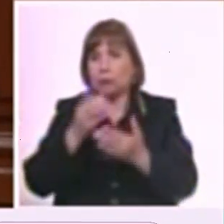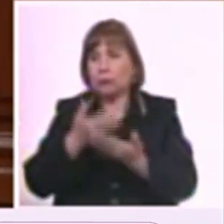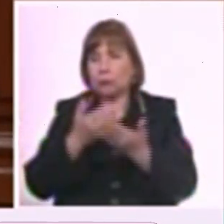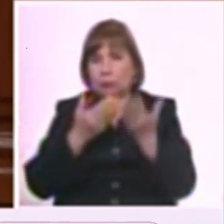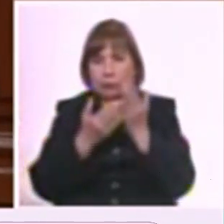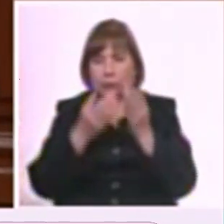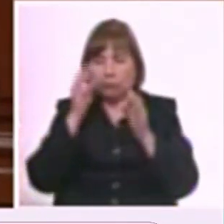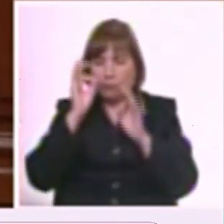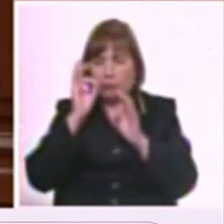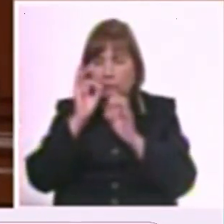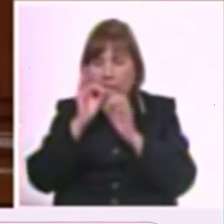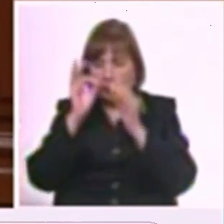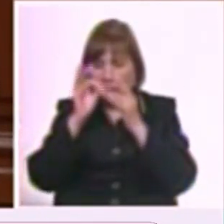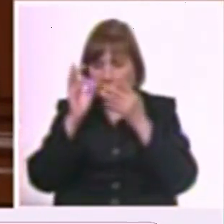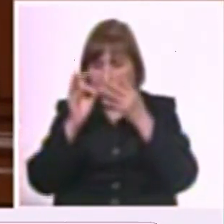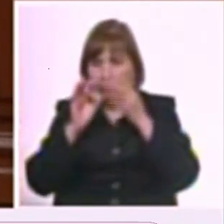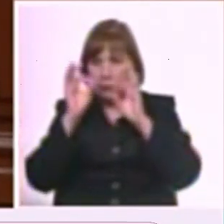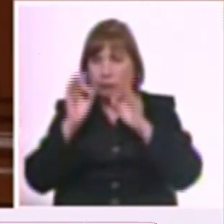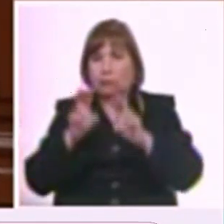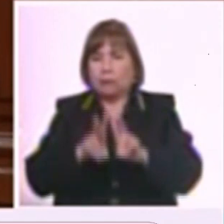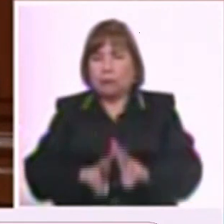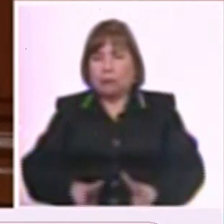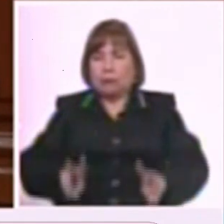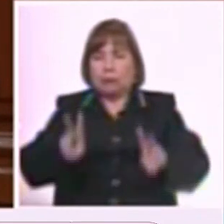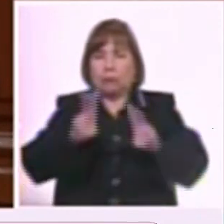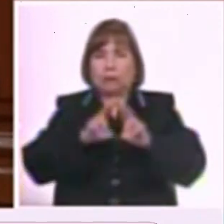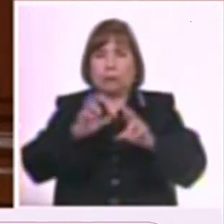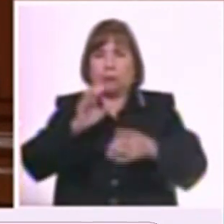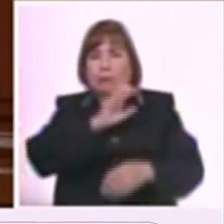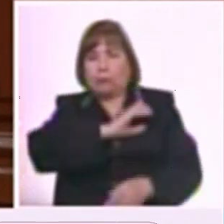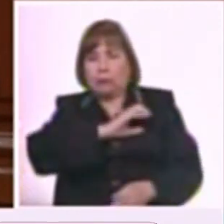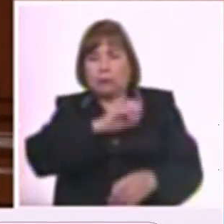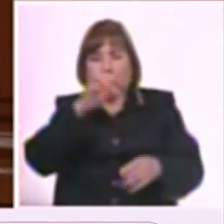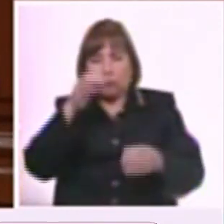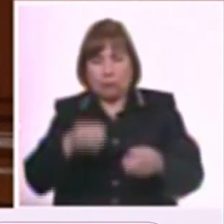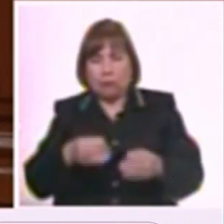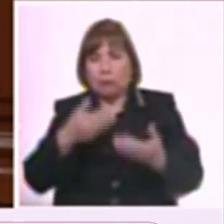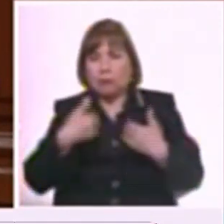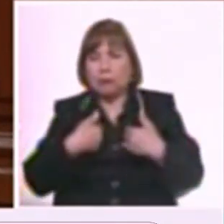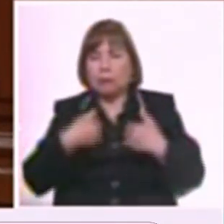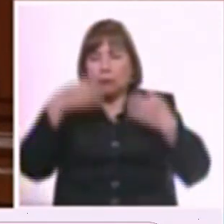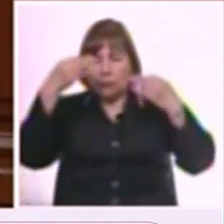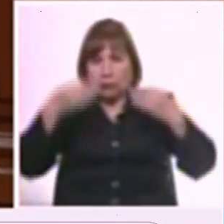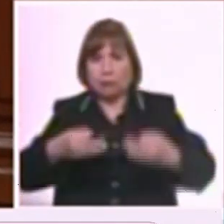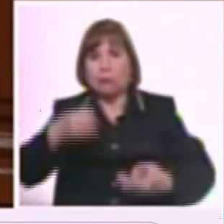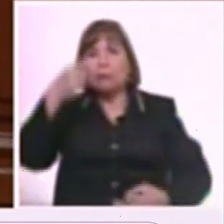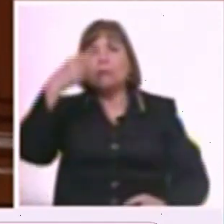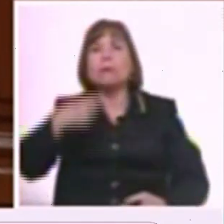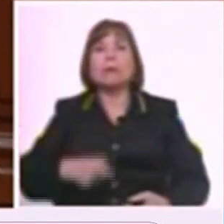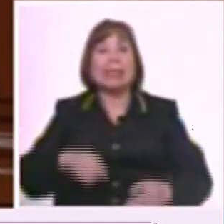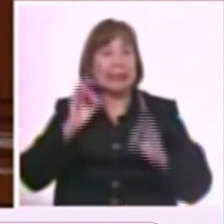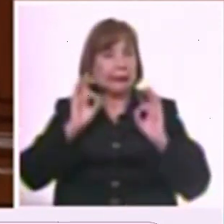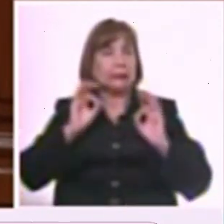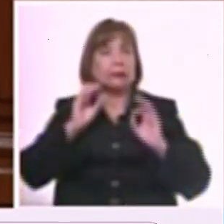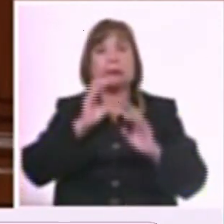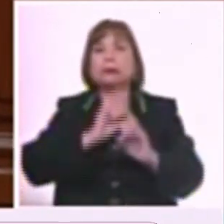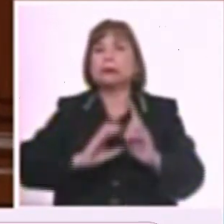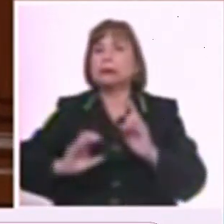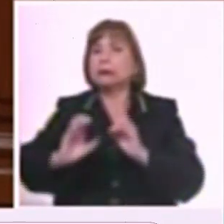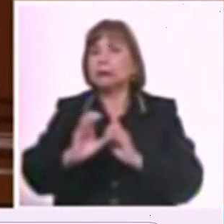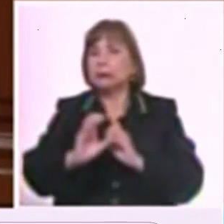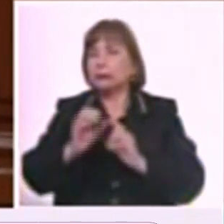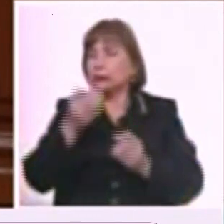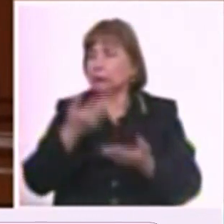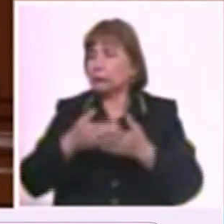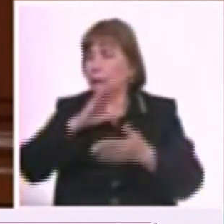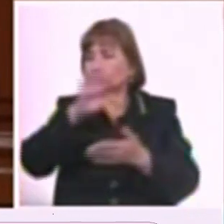en paz de nuestra sociedad. Fortaleceremos la comprensión lectora y matemática en primaria y secundaria. Incluiremos temas de